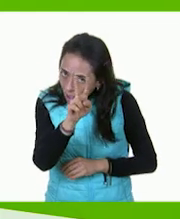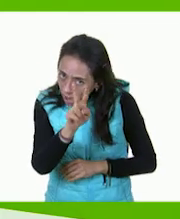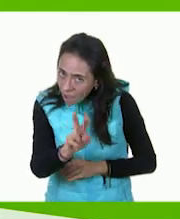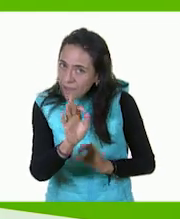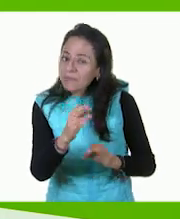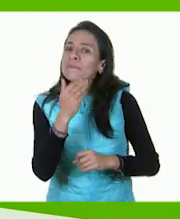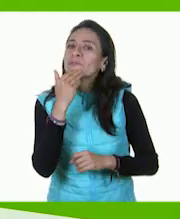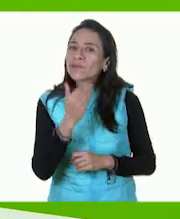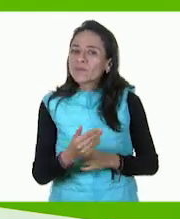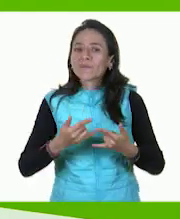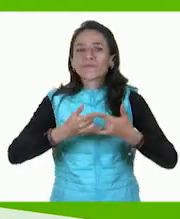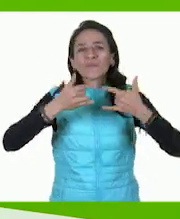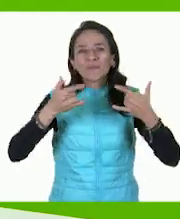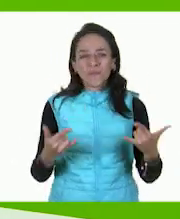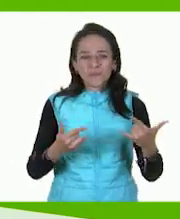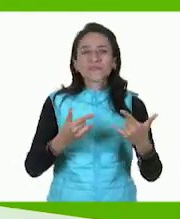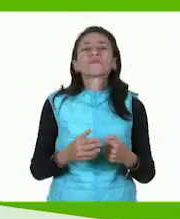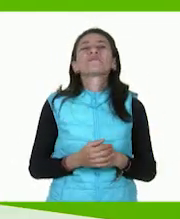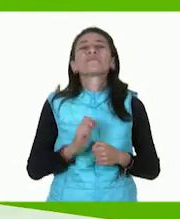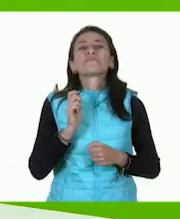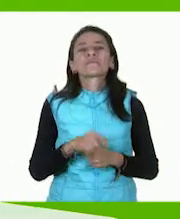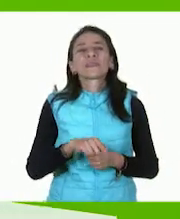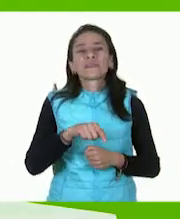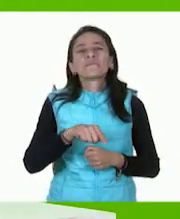niñas. Se titula Las 10 gallinas.